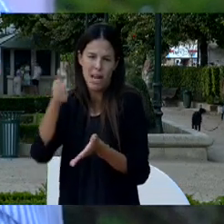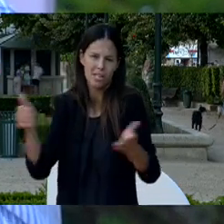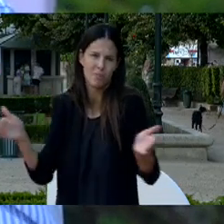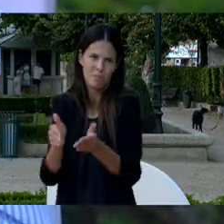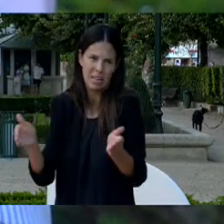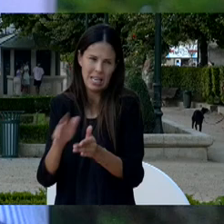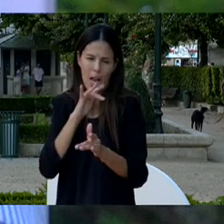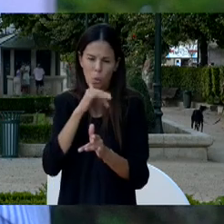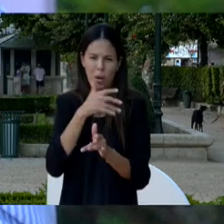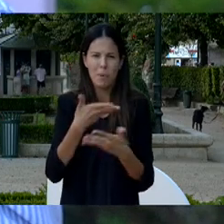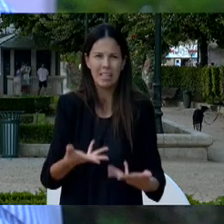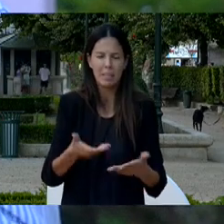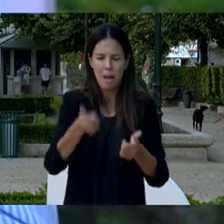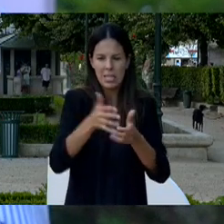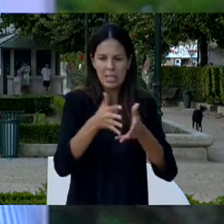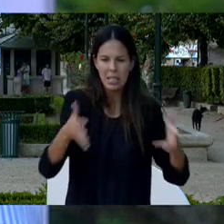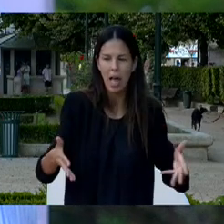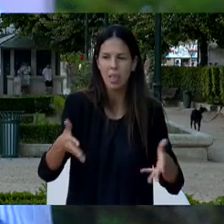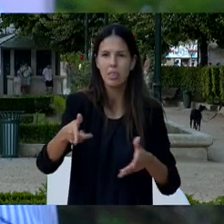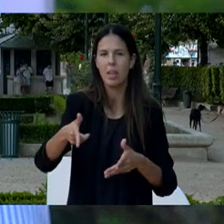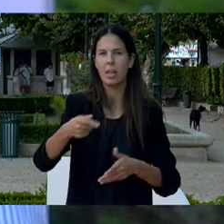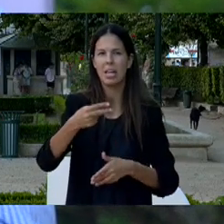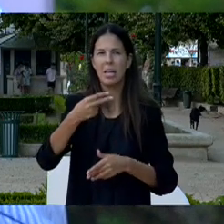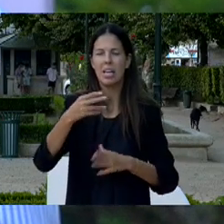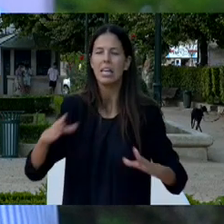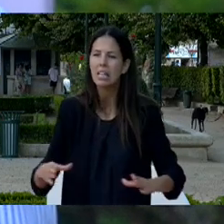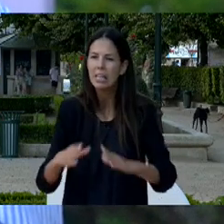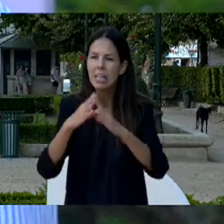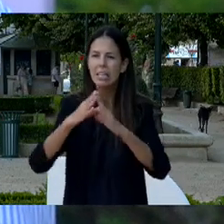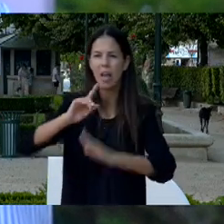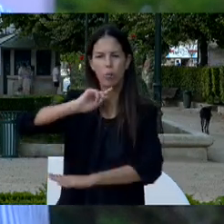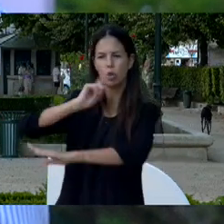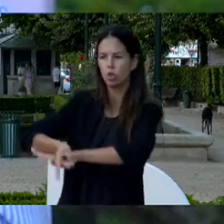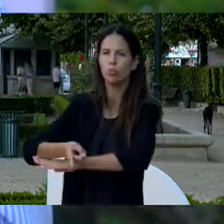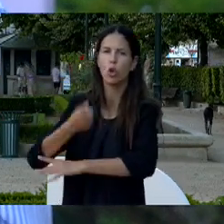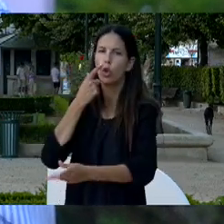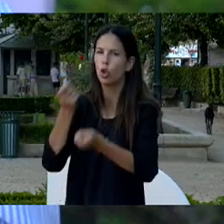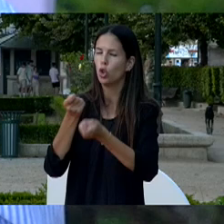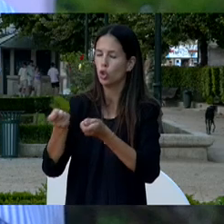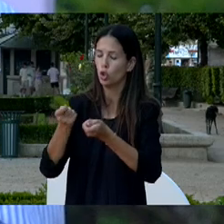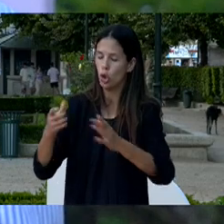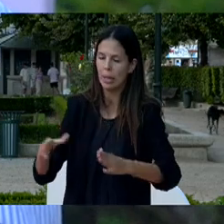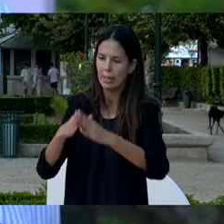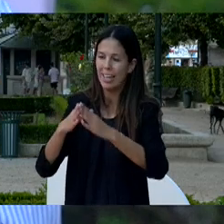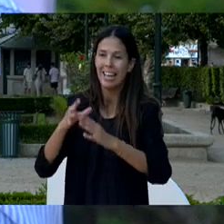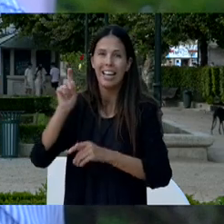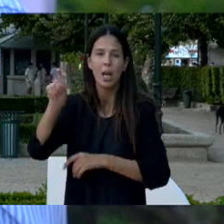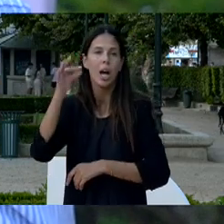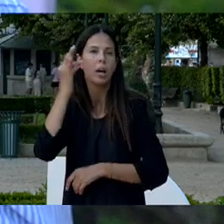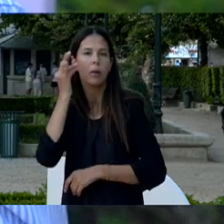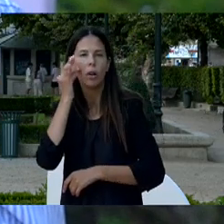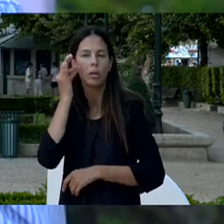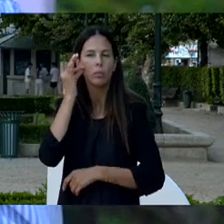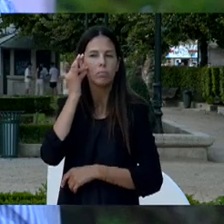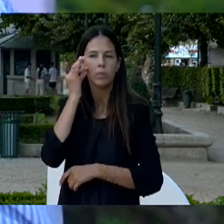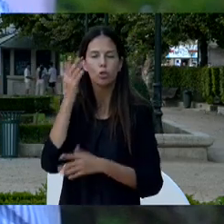actualidade. O dominio da Iglesia e das autoridades do movemento era absoluto e ela está permanentemente